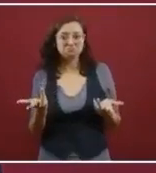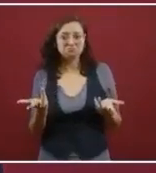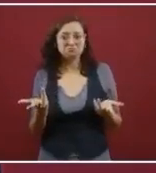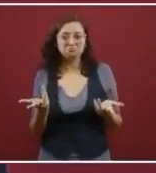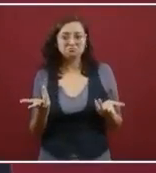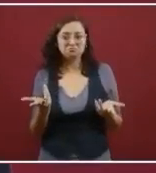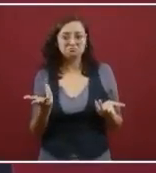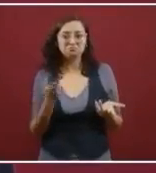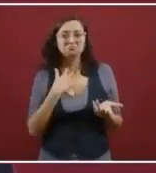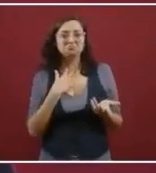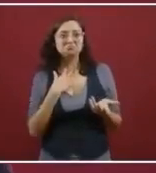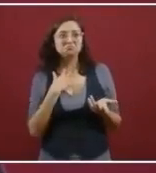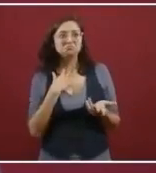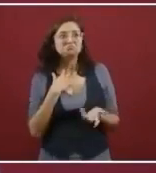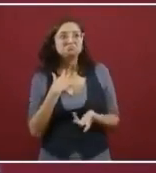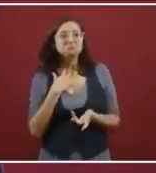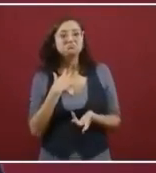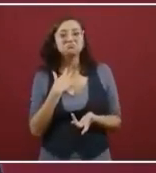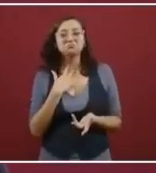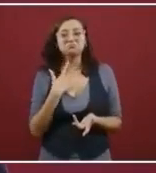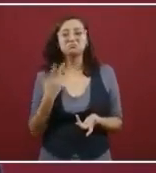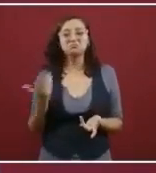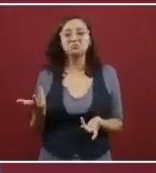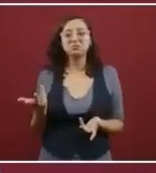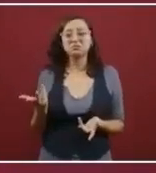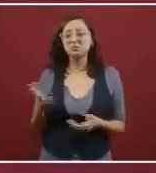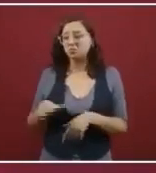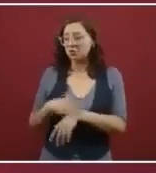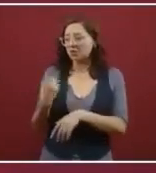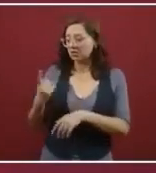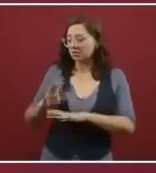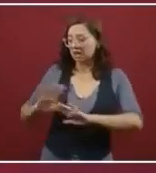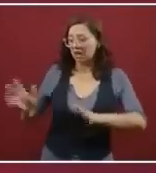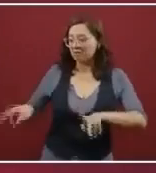ya ingresos porque no nos están comprando